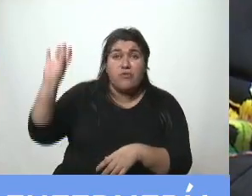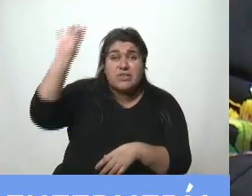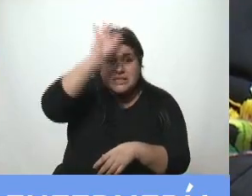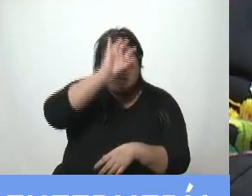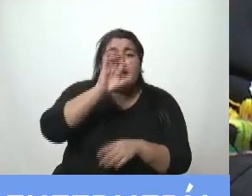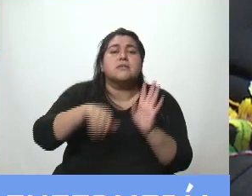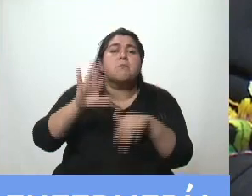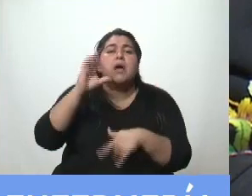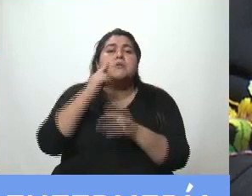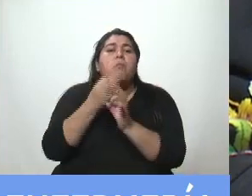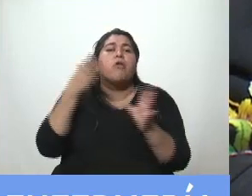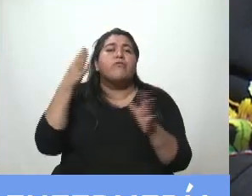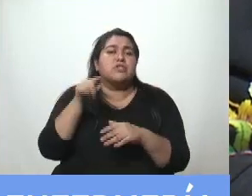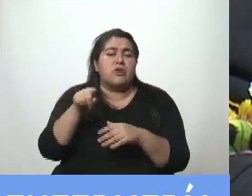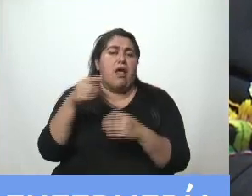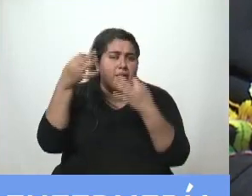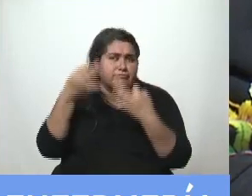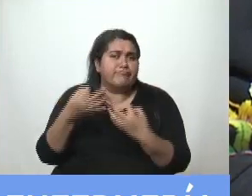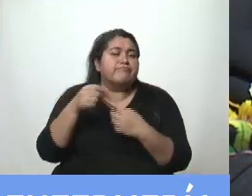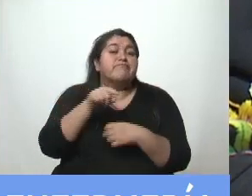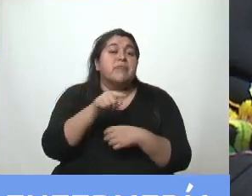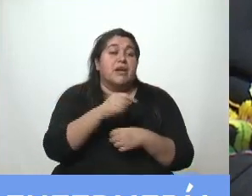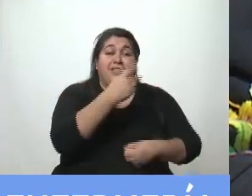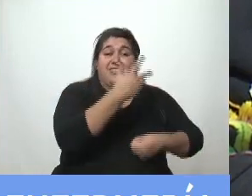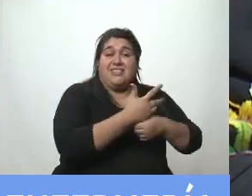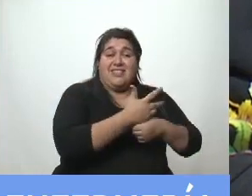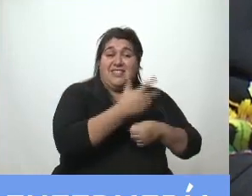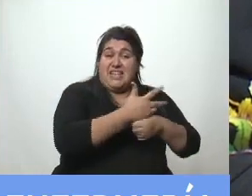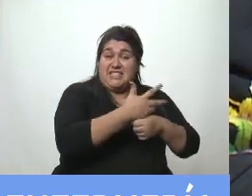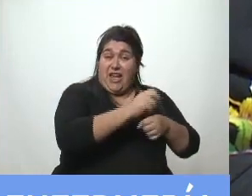con profesionales que son técnicos,